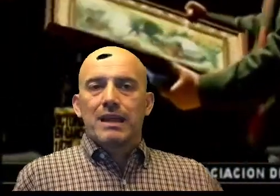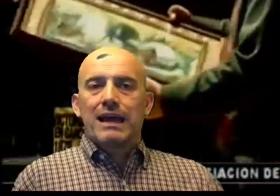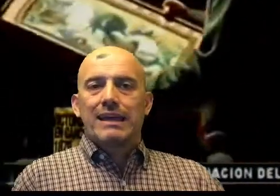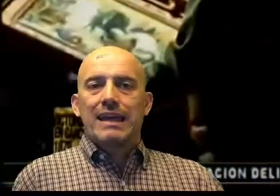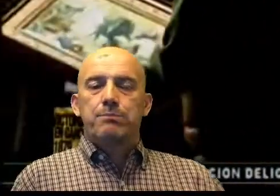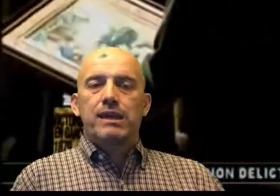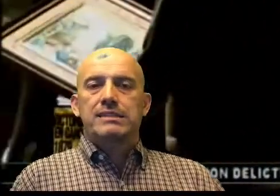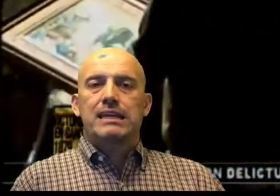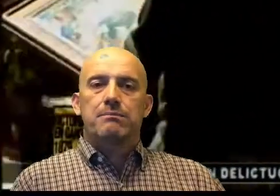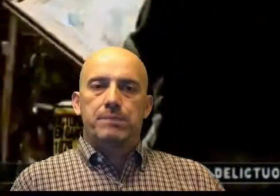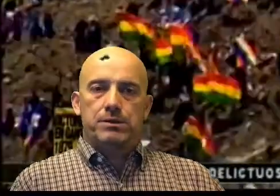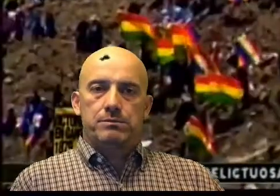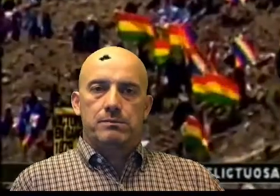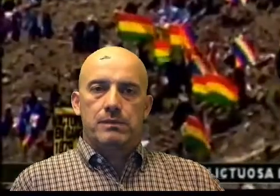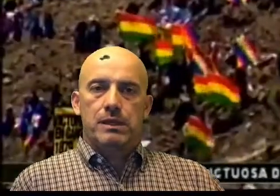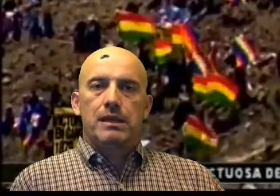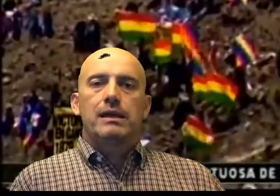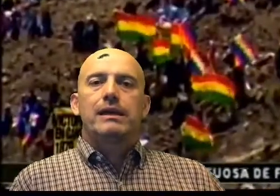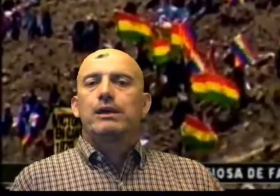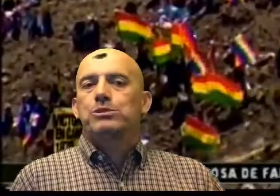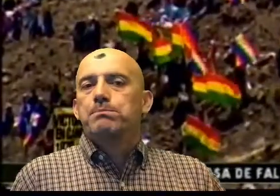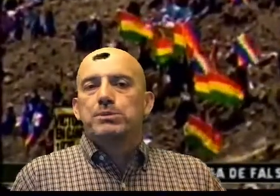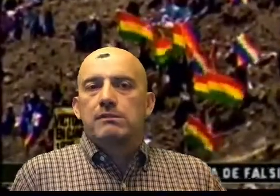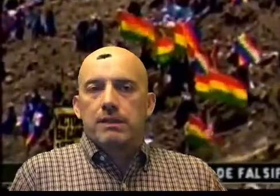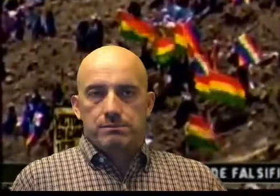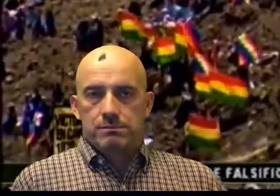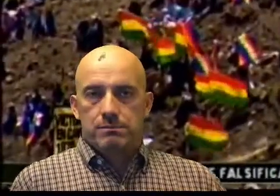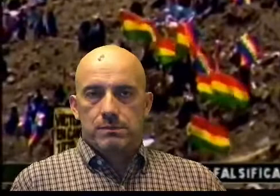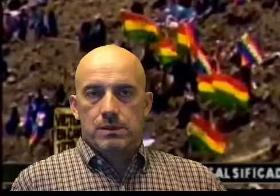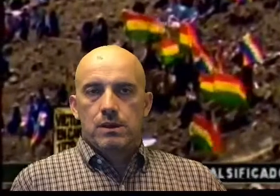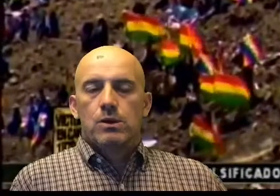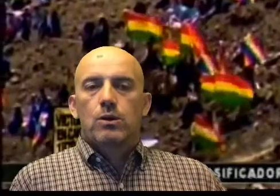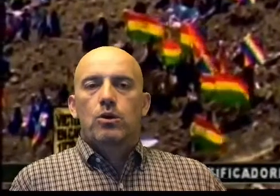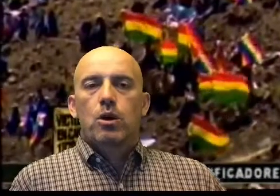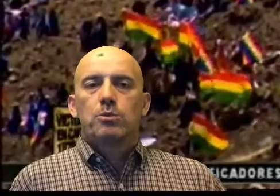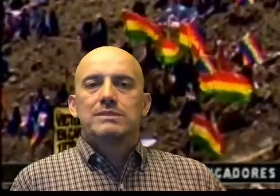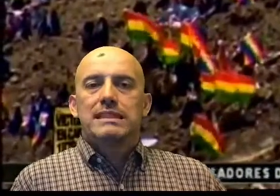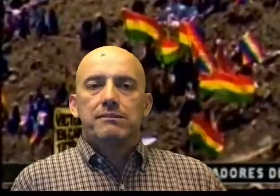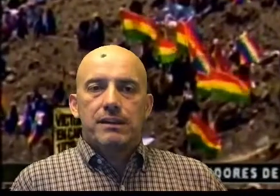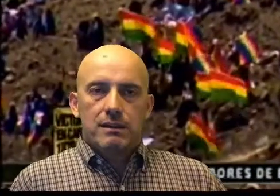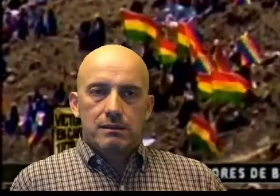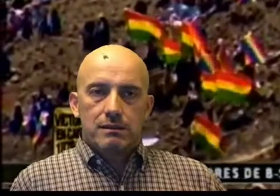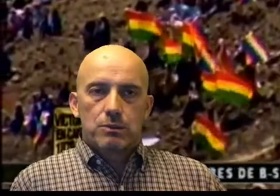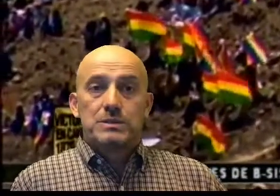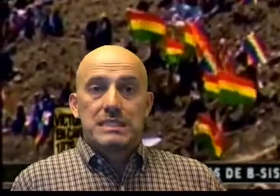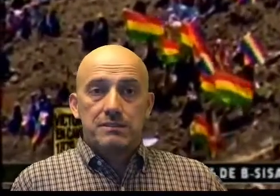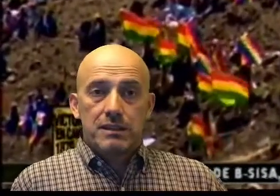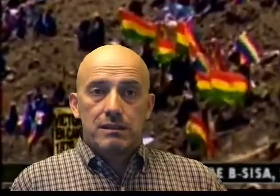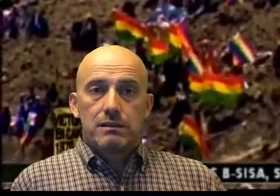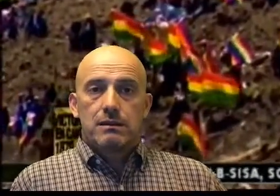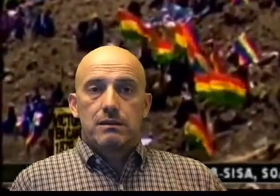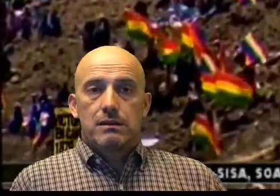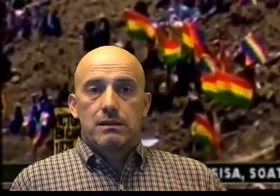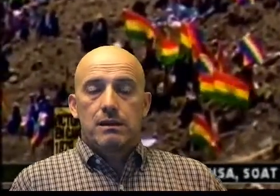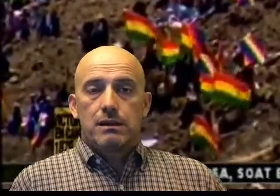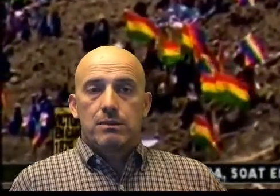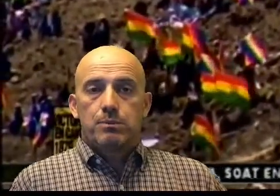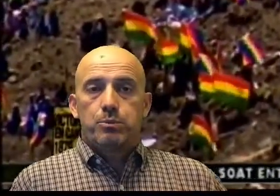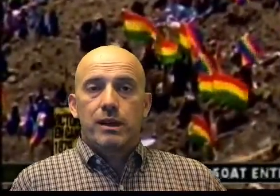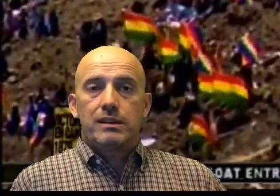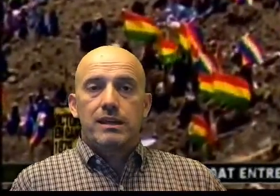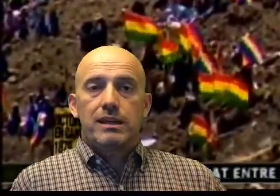a quienes apoyan a campero eso es imposible como un civil un civil